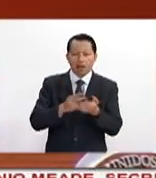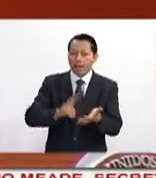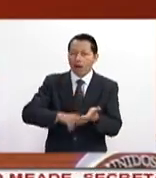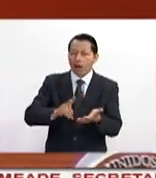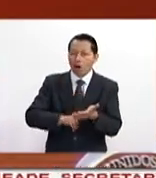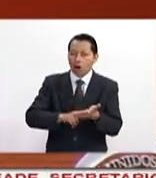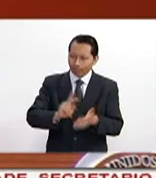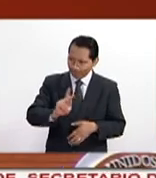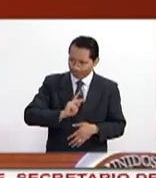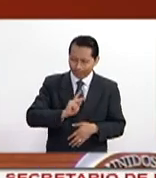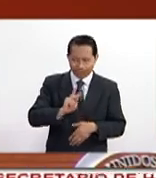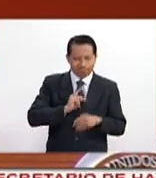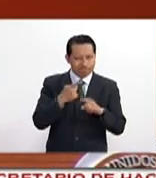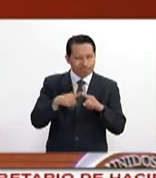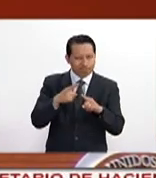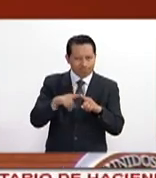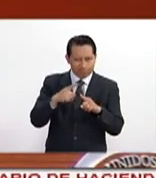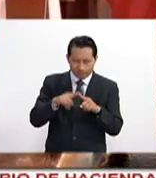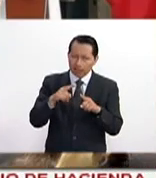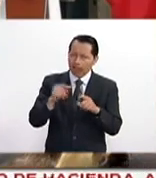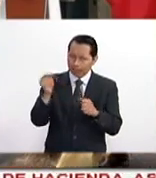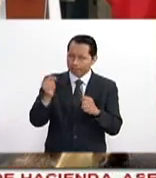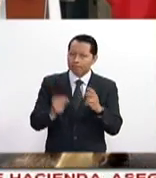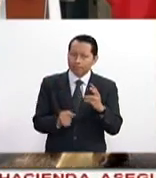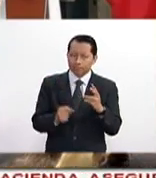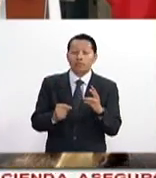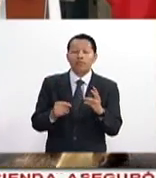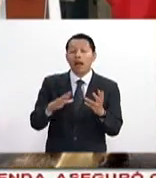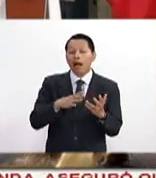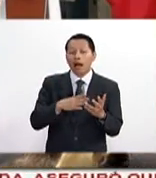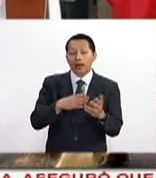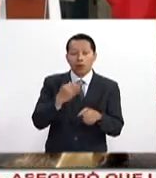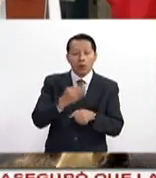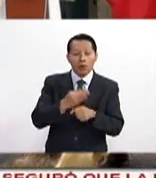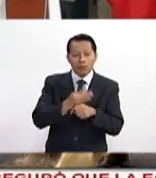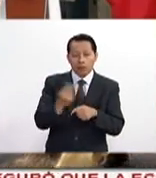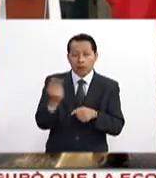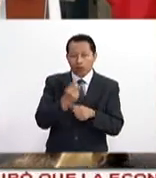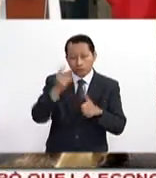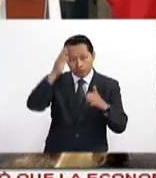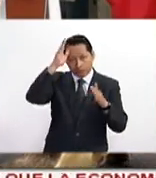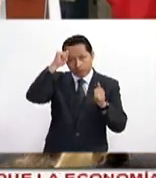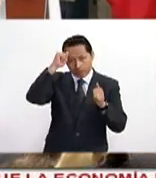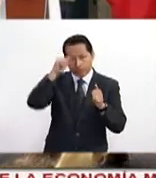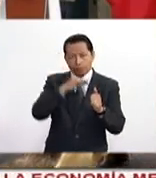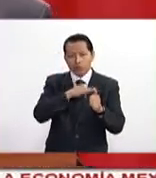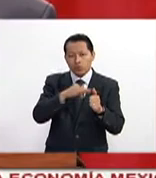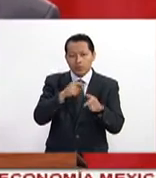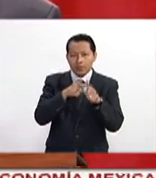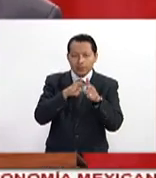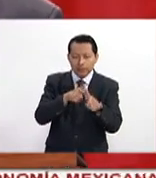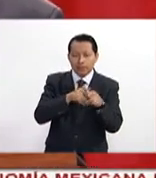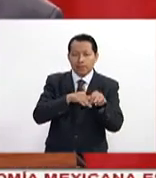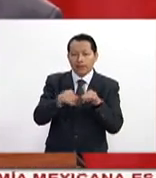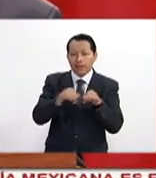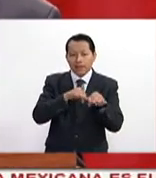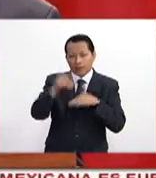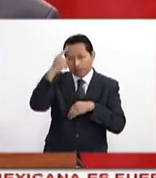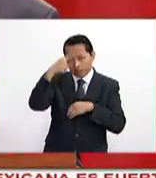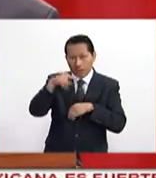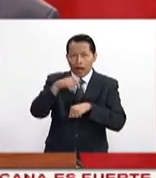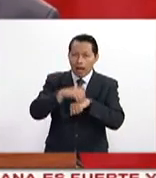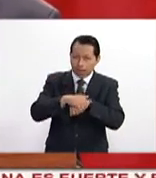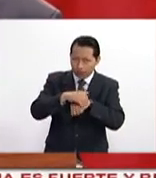naciones y estamos muy resueltos, hoy ambos gobiernos, a seguir trabajando para que la amistad